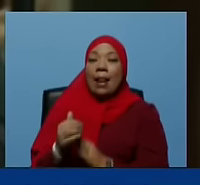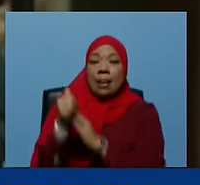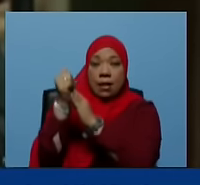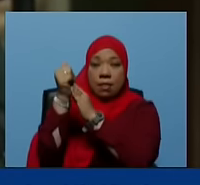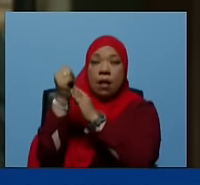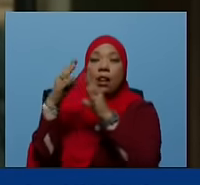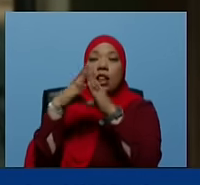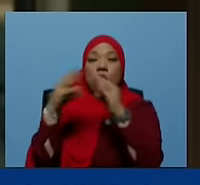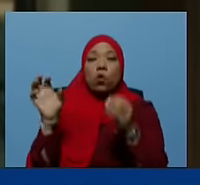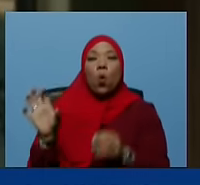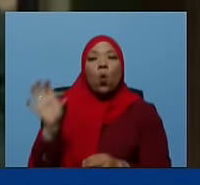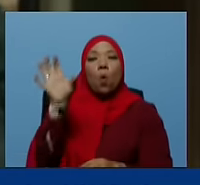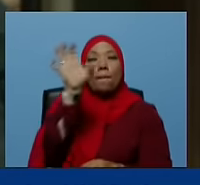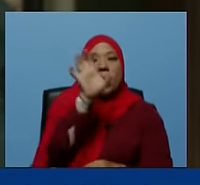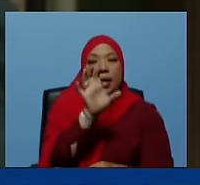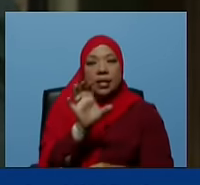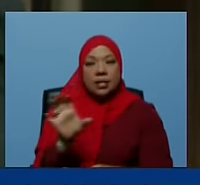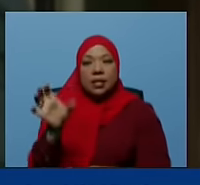Por muchos aspectos.